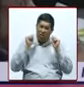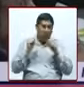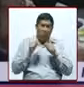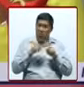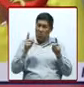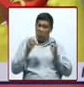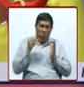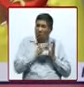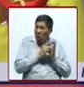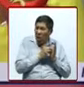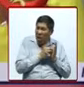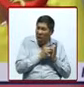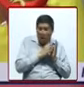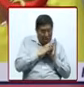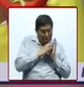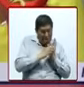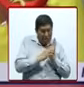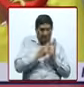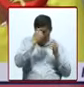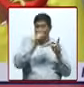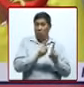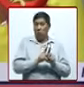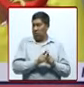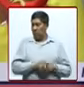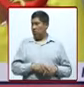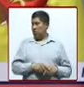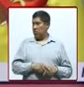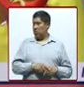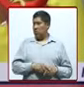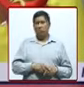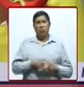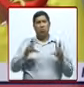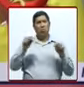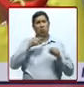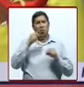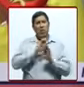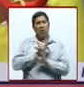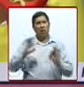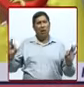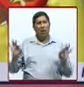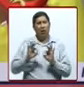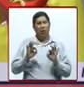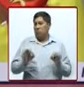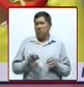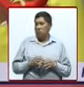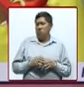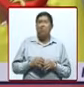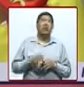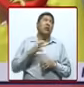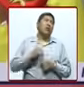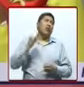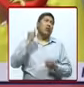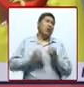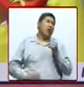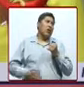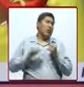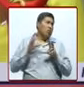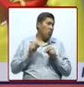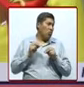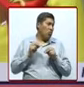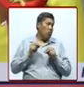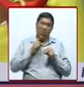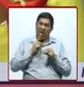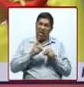introducir algo dentro de ese acuerdo con lo que nadie, por supuesto, había indicado nada, absolutamente eso, y que al final no